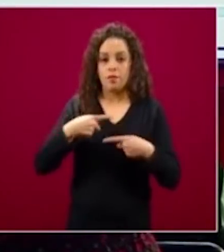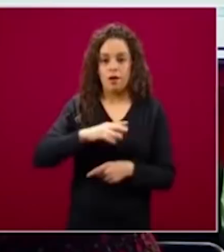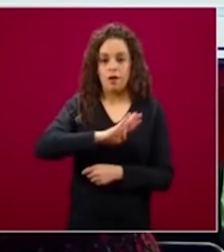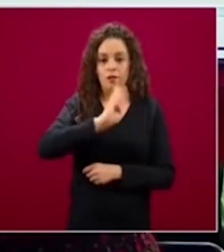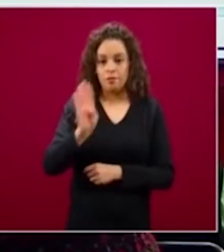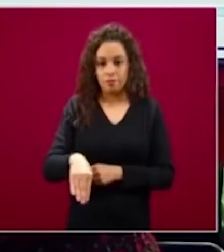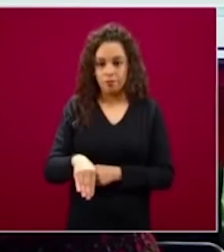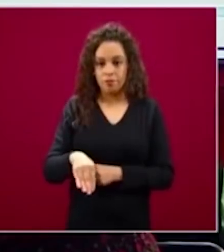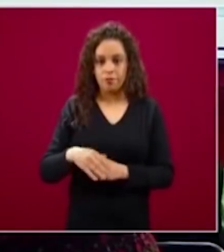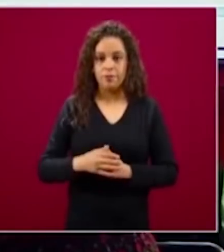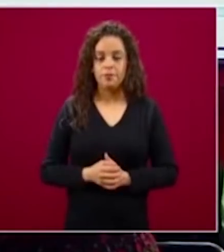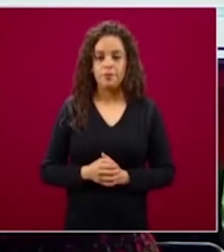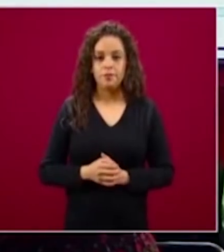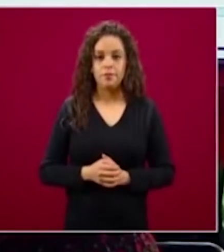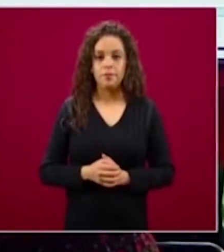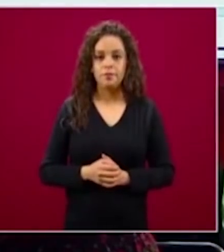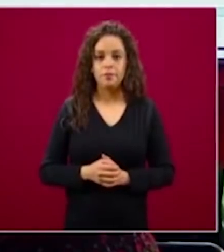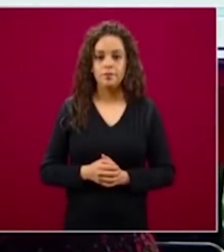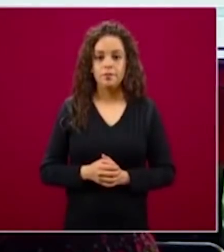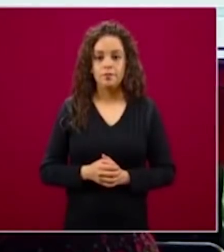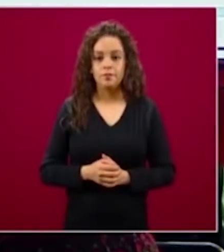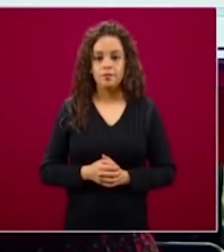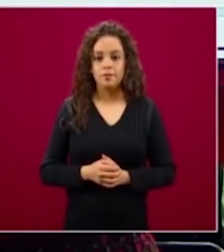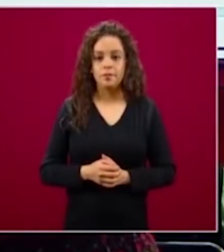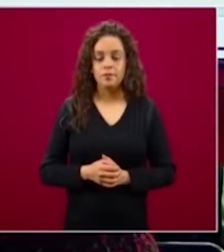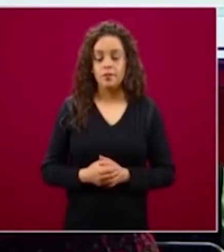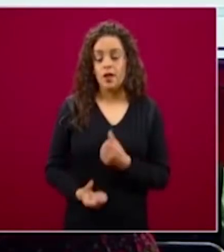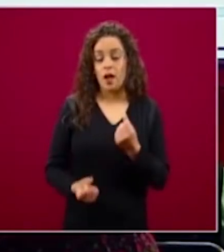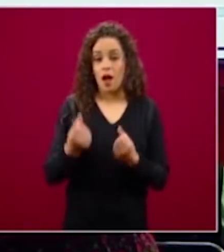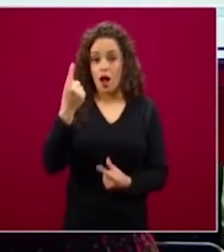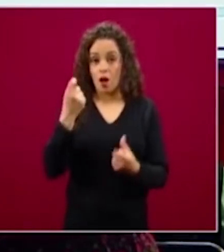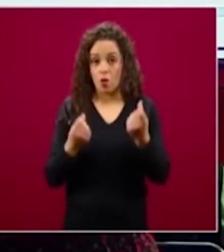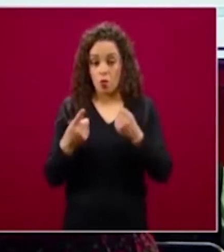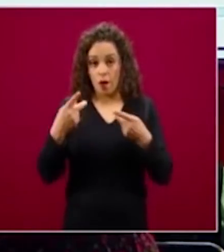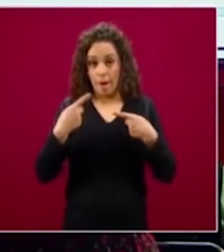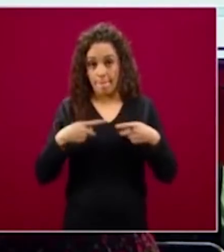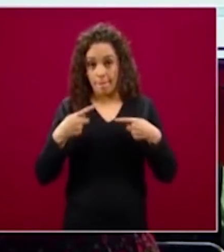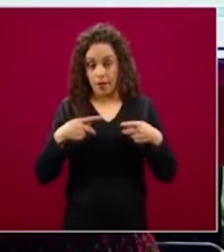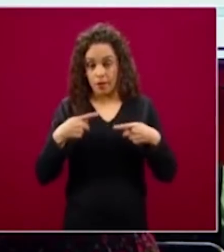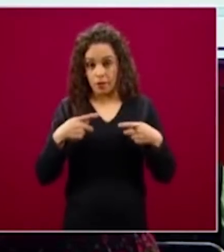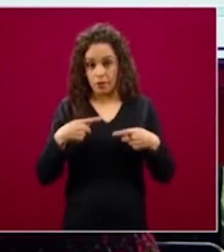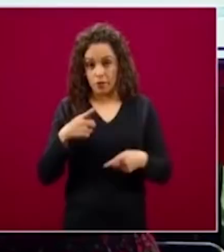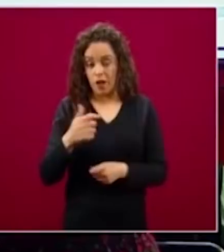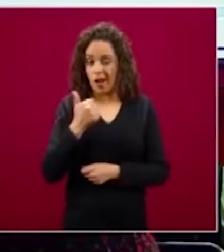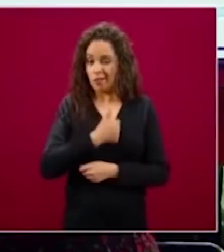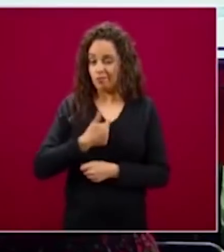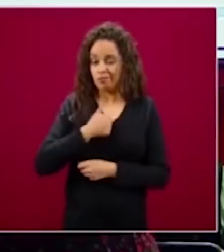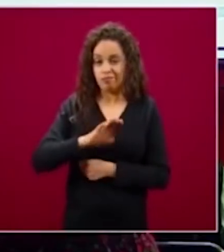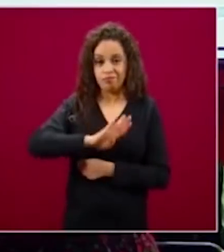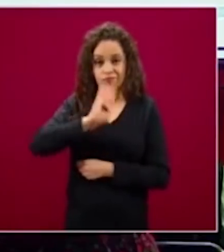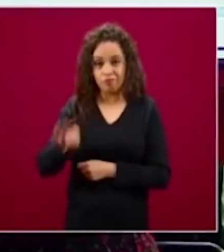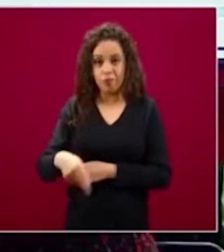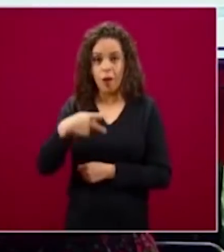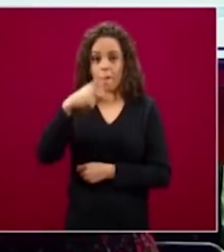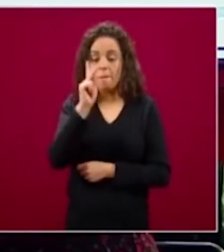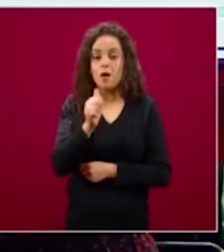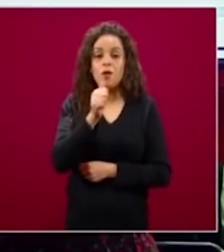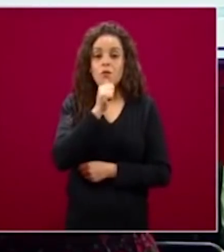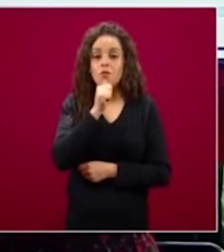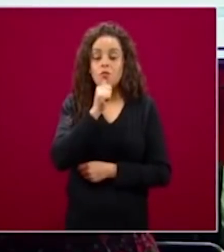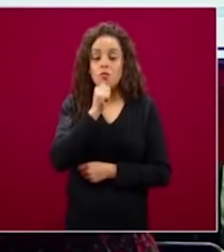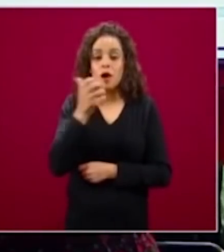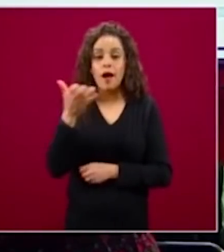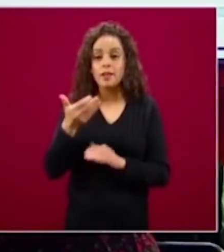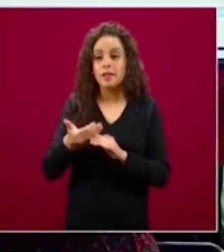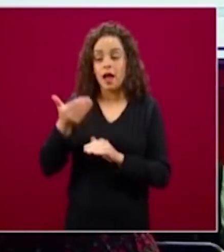en esta situación donde algunos de los pacientes que desafortunadamente pierden la vida no se les logra tomar